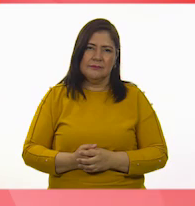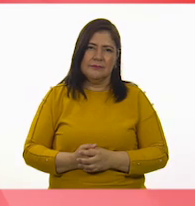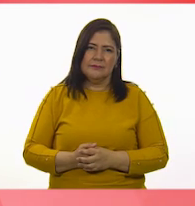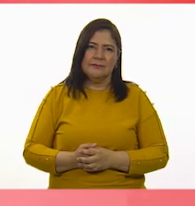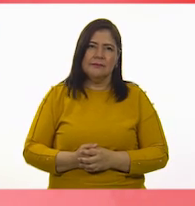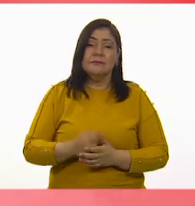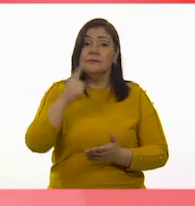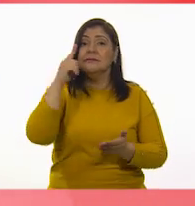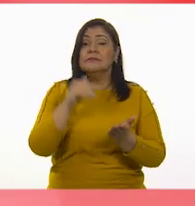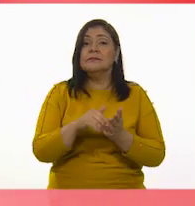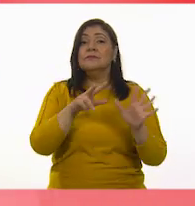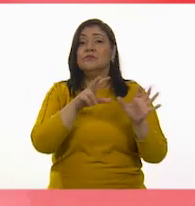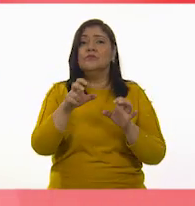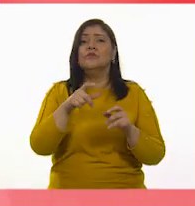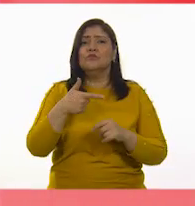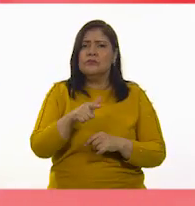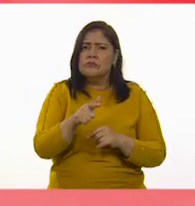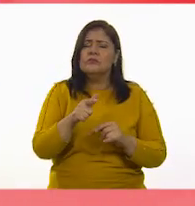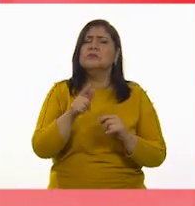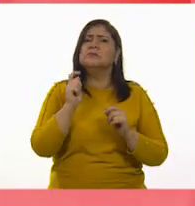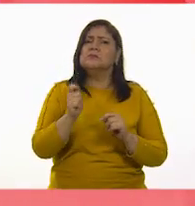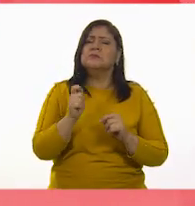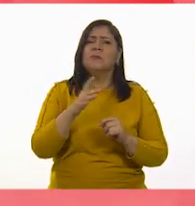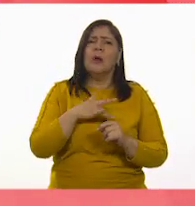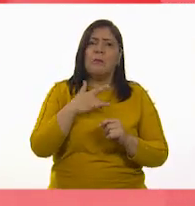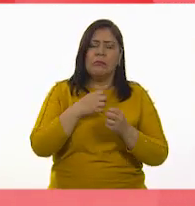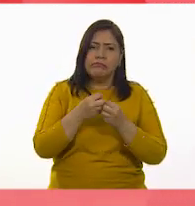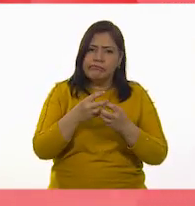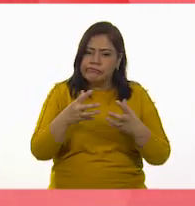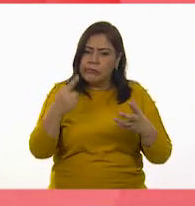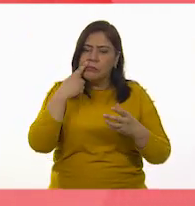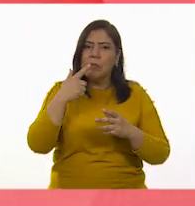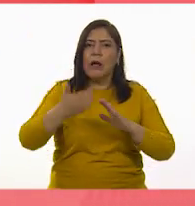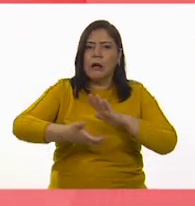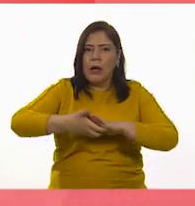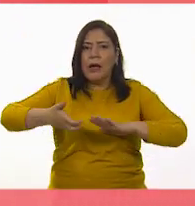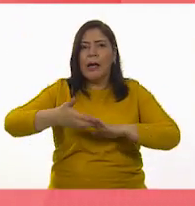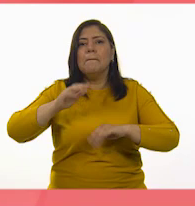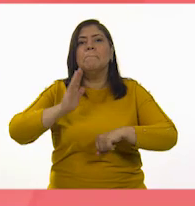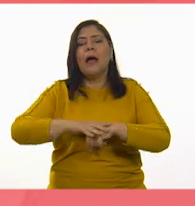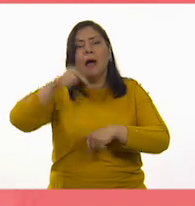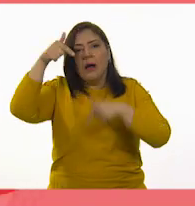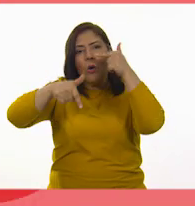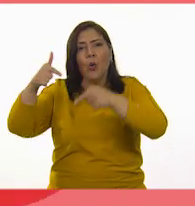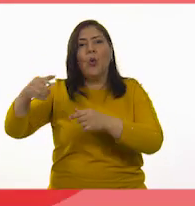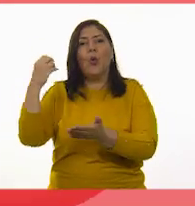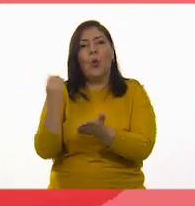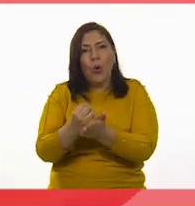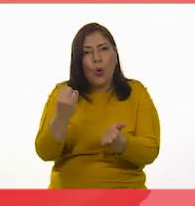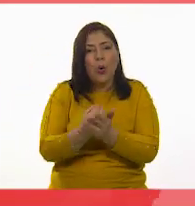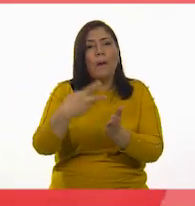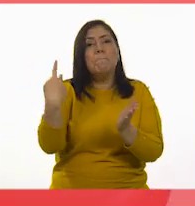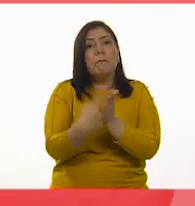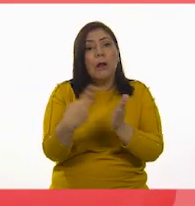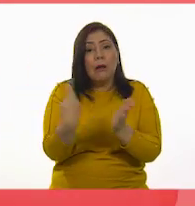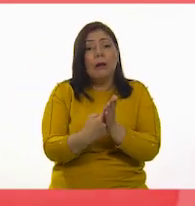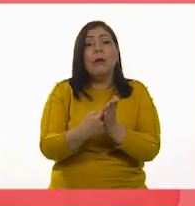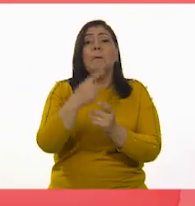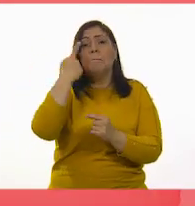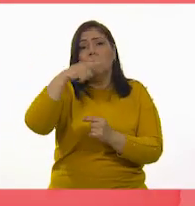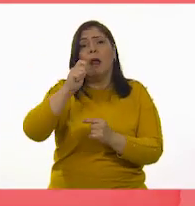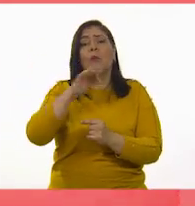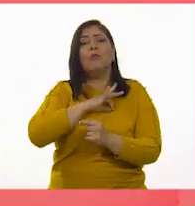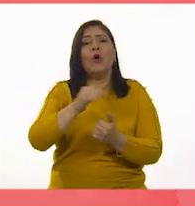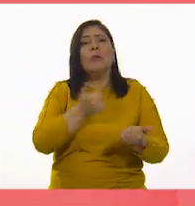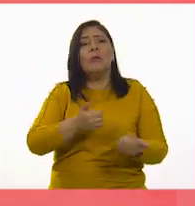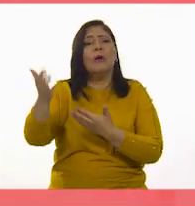En 1800, Guanajuato no solamente sería el mayor productor de oro y plata para el virreinato, sino que también se convertiría en un gran